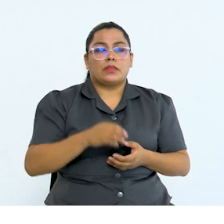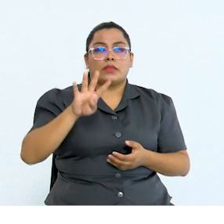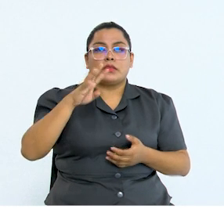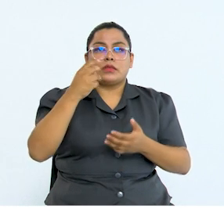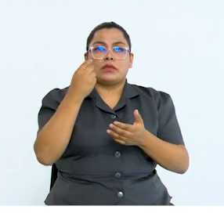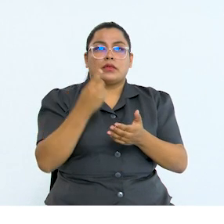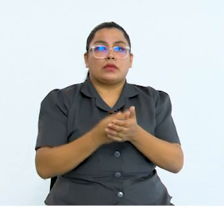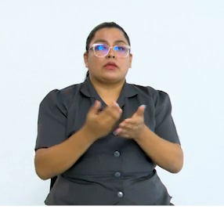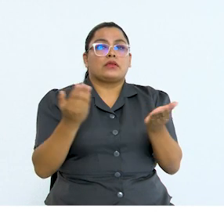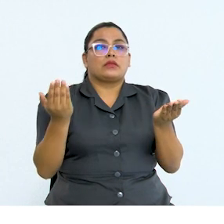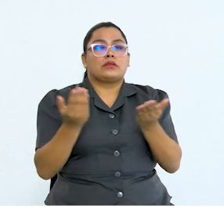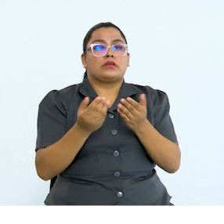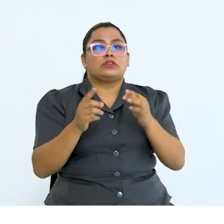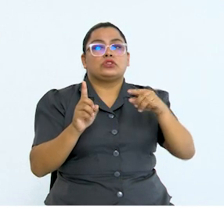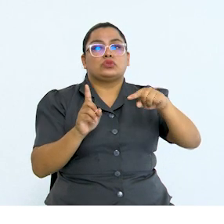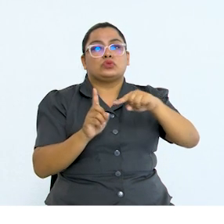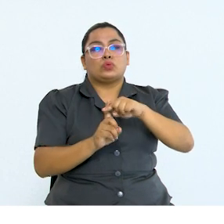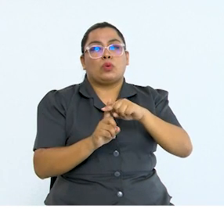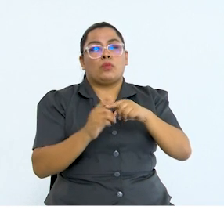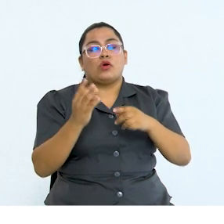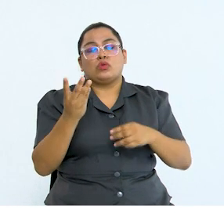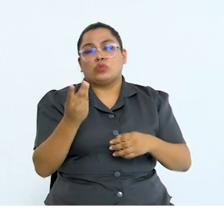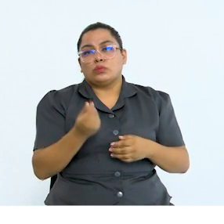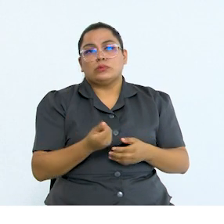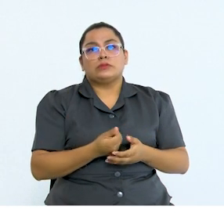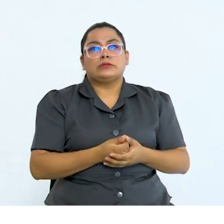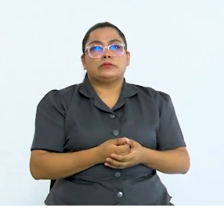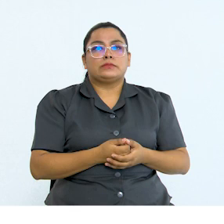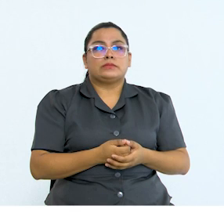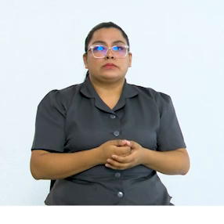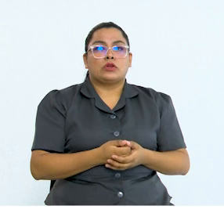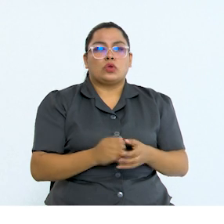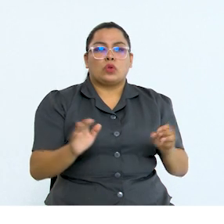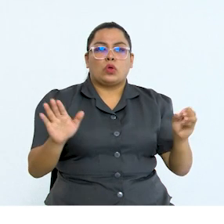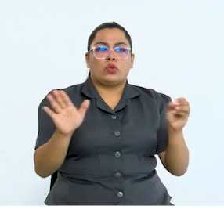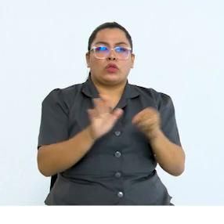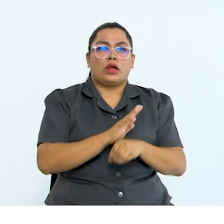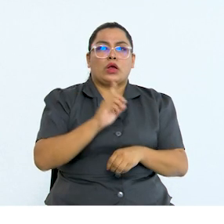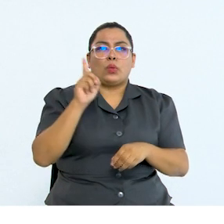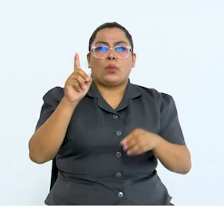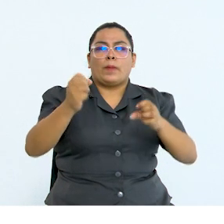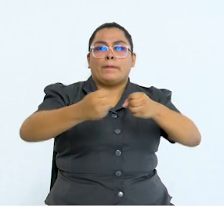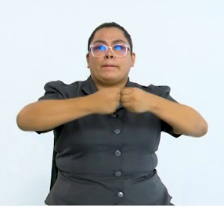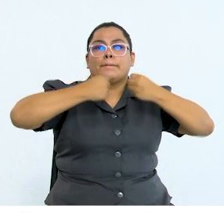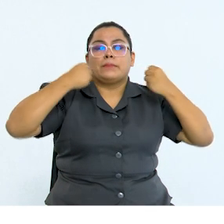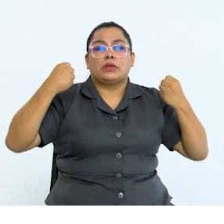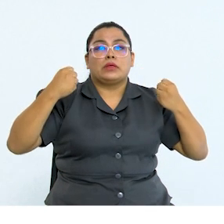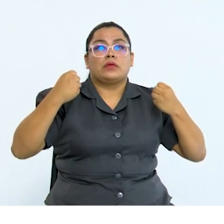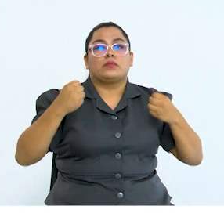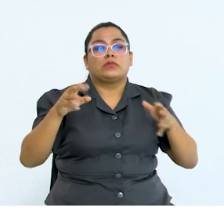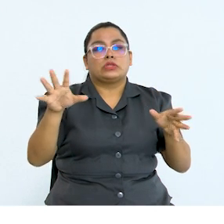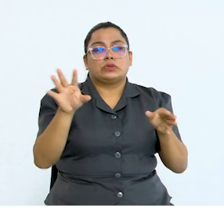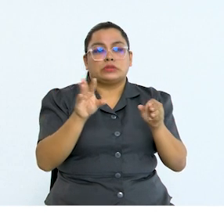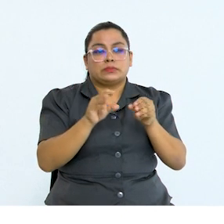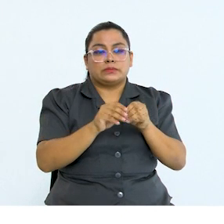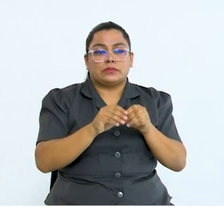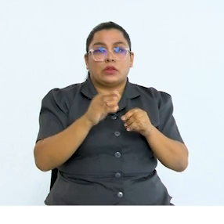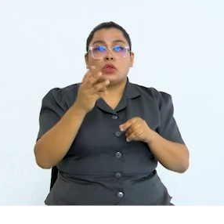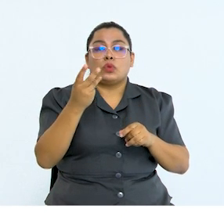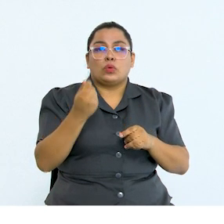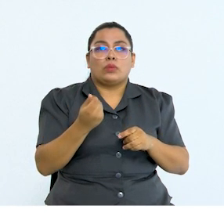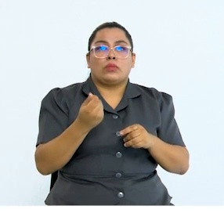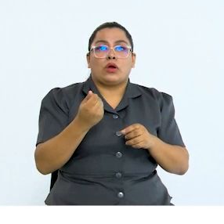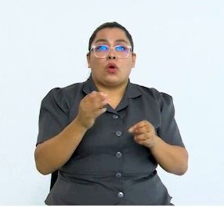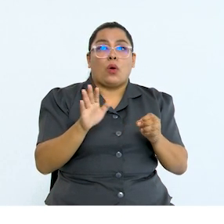se realizan sumas con números naturales con totales hasta 1.000.000. Se suma con números